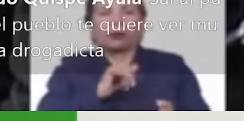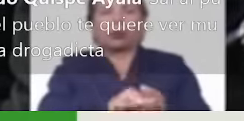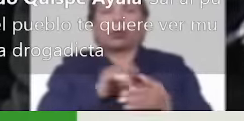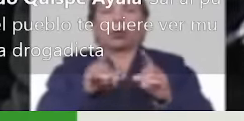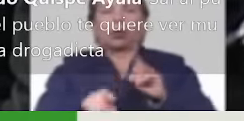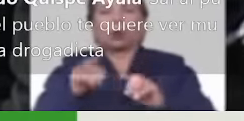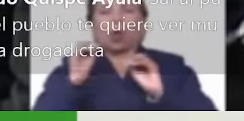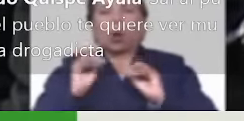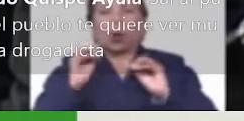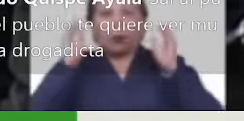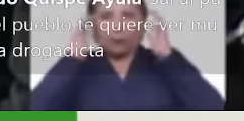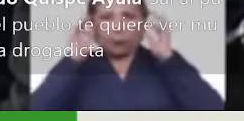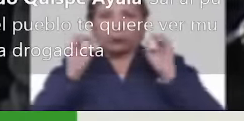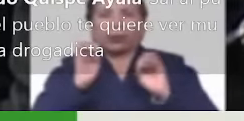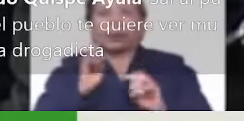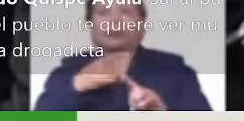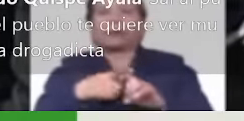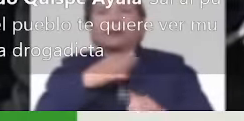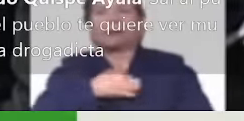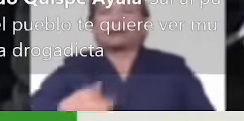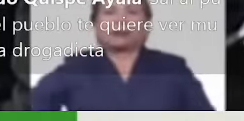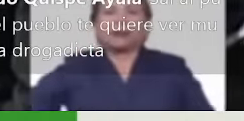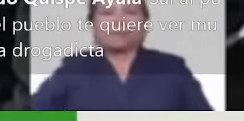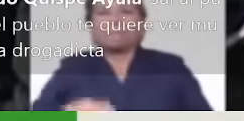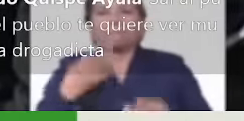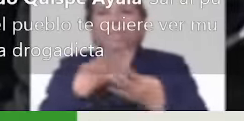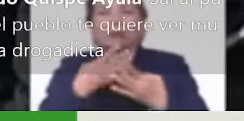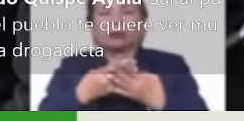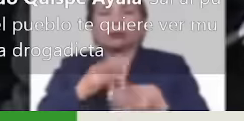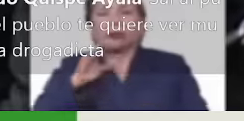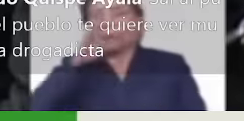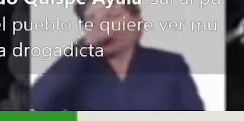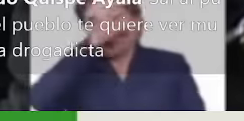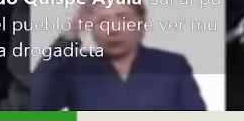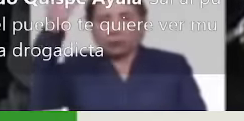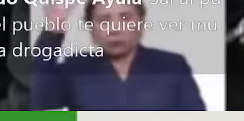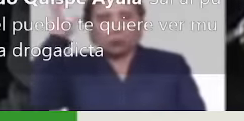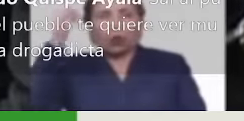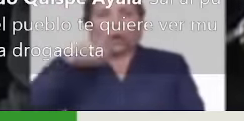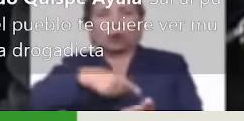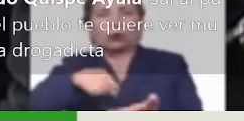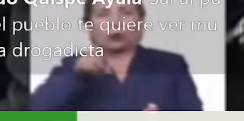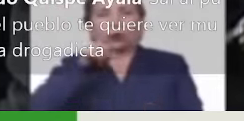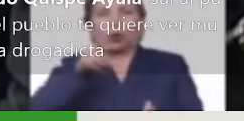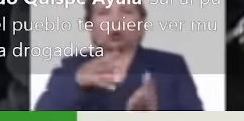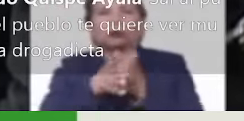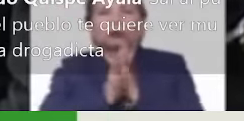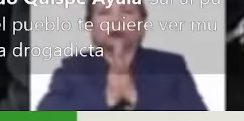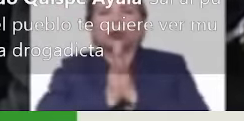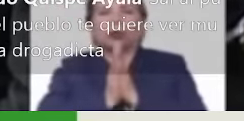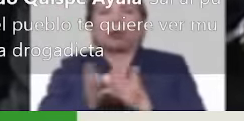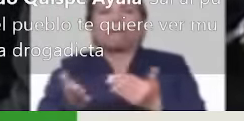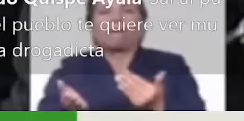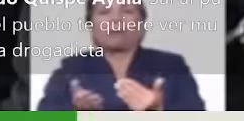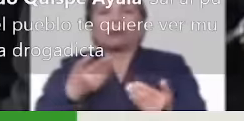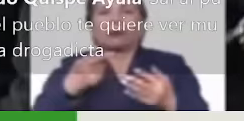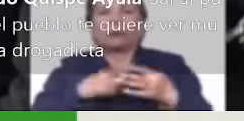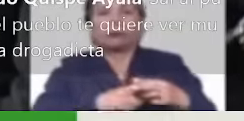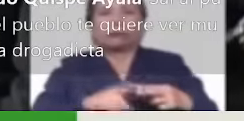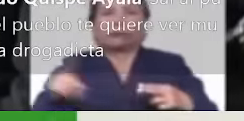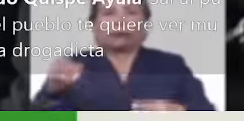alguna oportunidad el expresidente preso Pedro Castillo le ordenó o solicitó facilitar la fuga